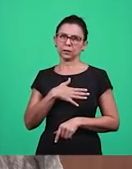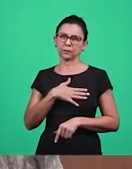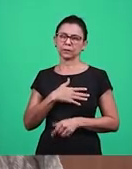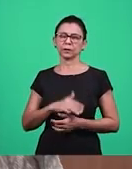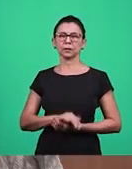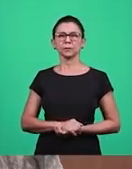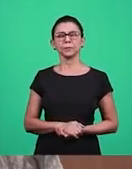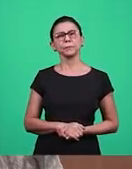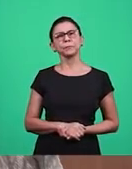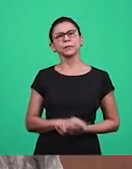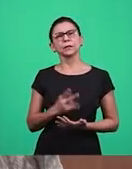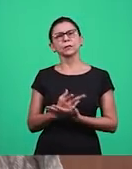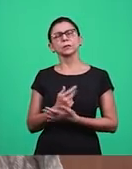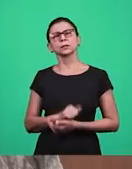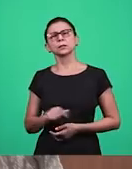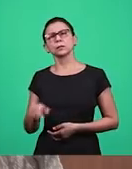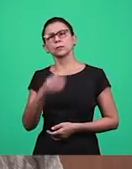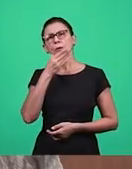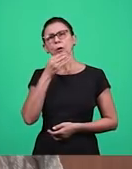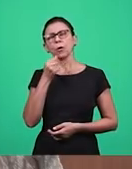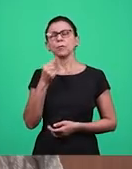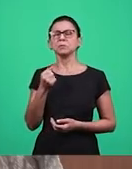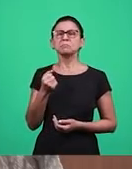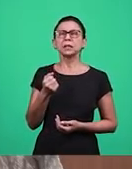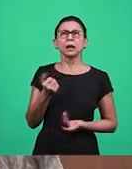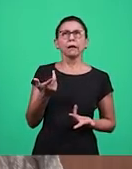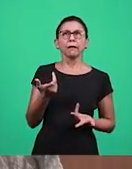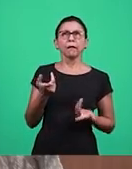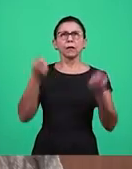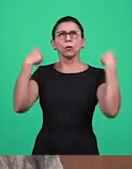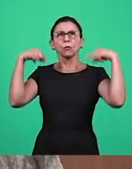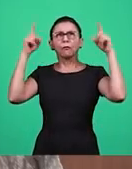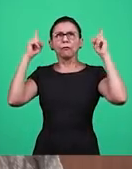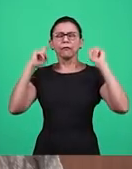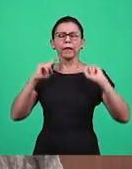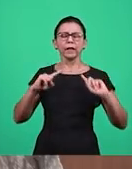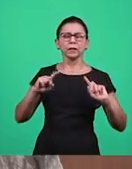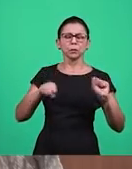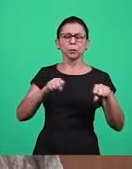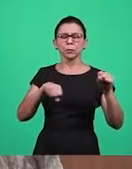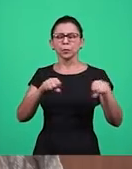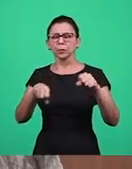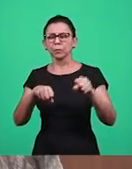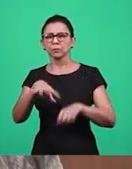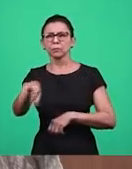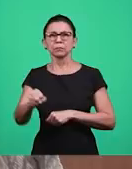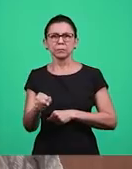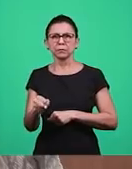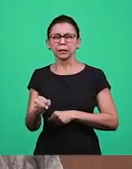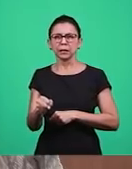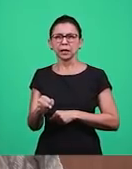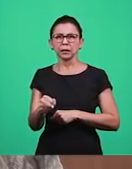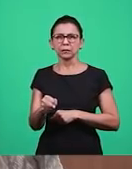un día un visitante, en vez de tomar de sus muchas ovejas, él tomó de la ovejita de aquel hombre, su